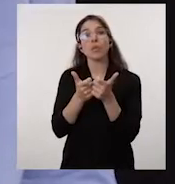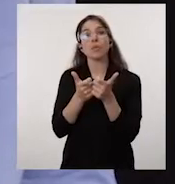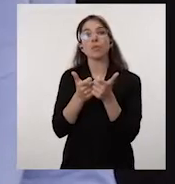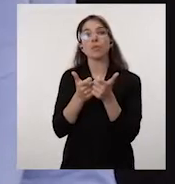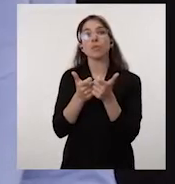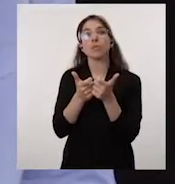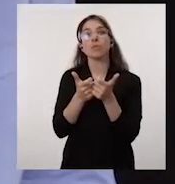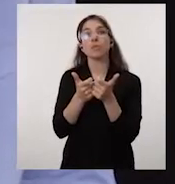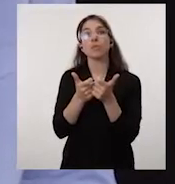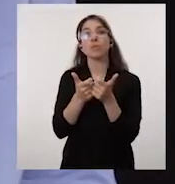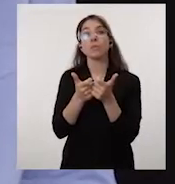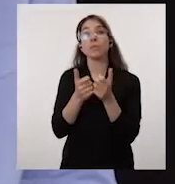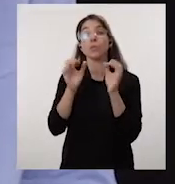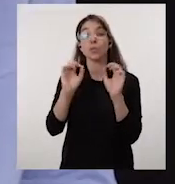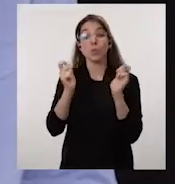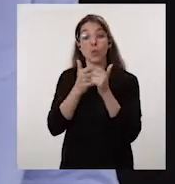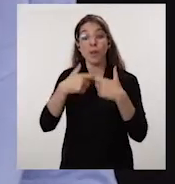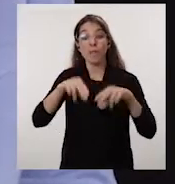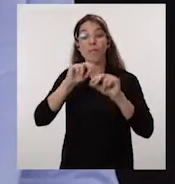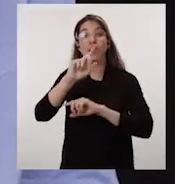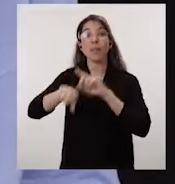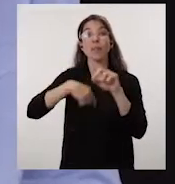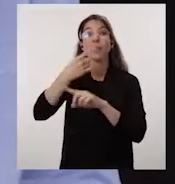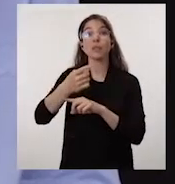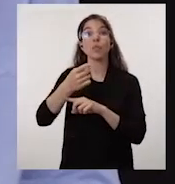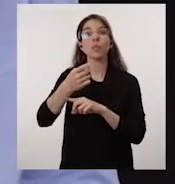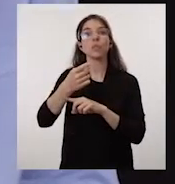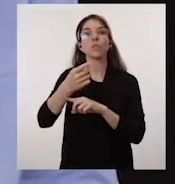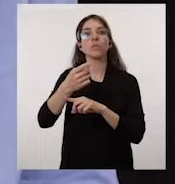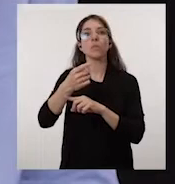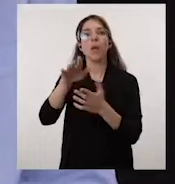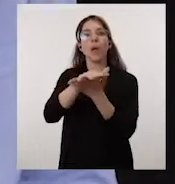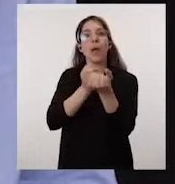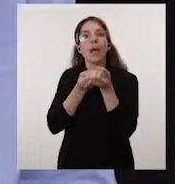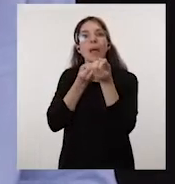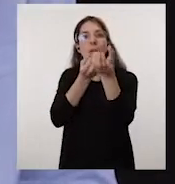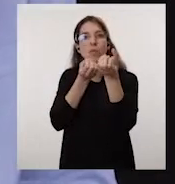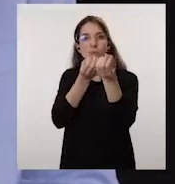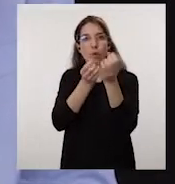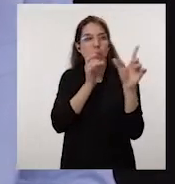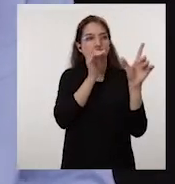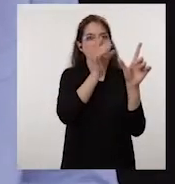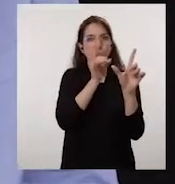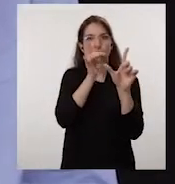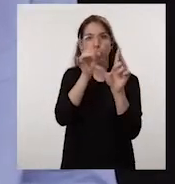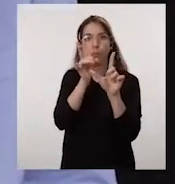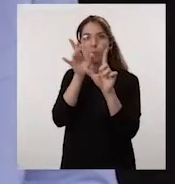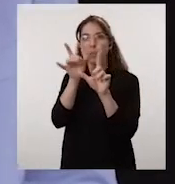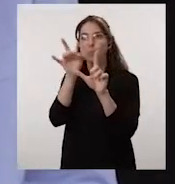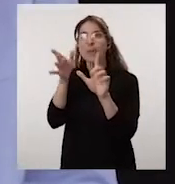reuniones al finalizar estas reuniones seremos hemos enviado una serie de informes pormenorizados